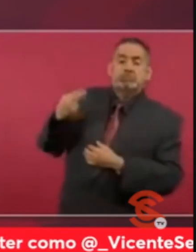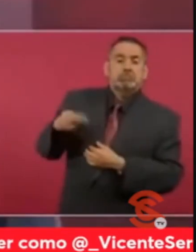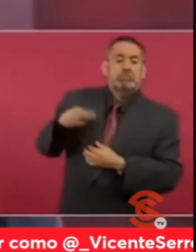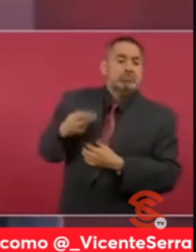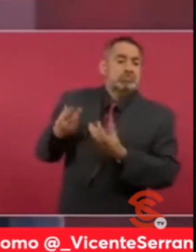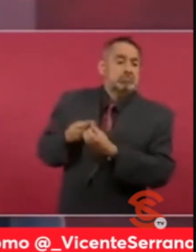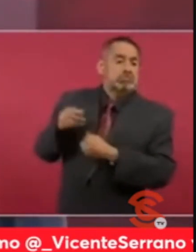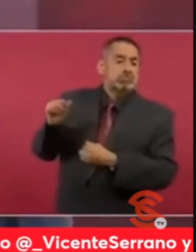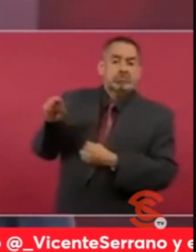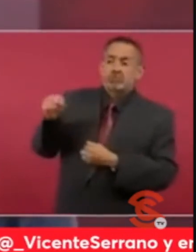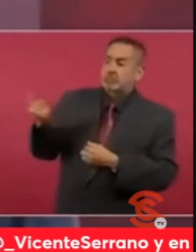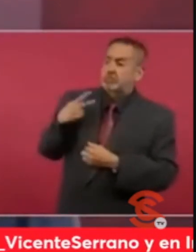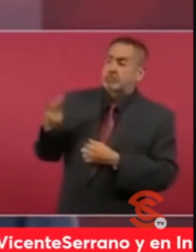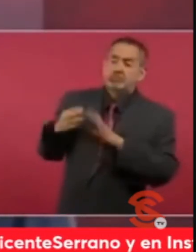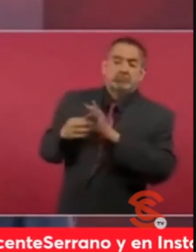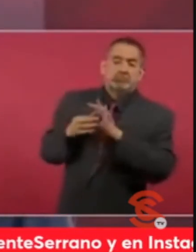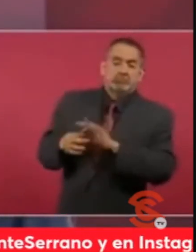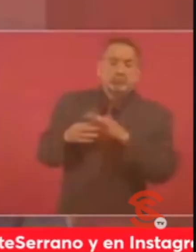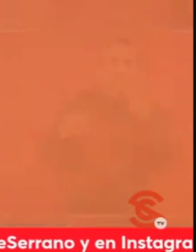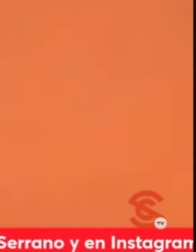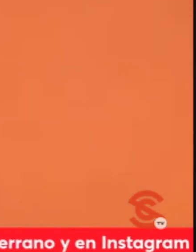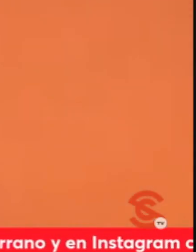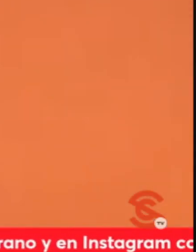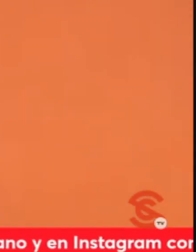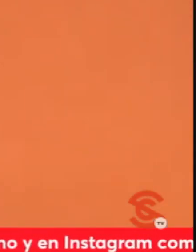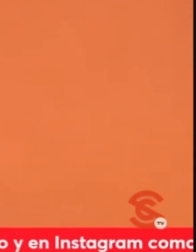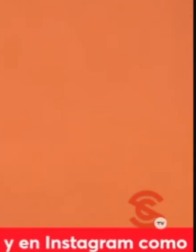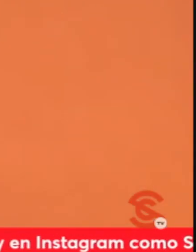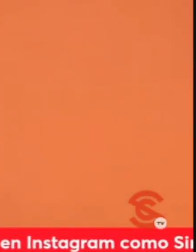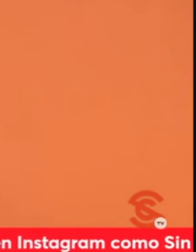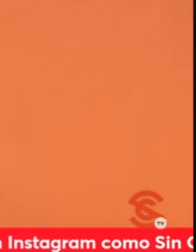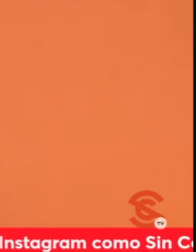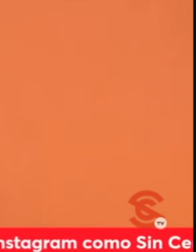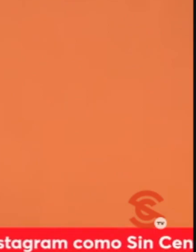nombre para una campaña.